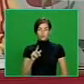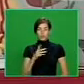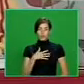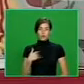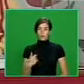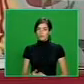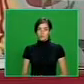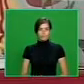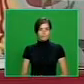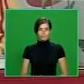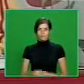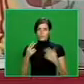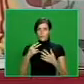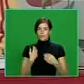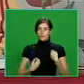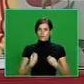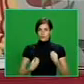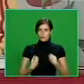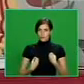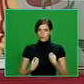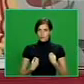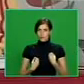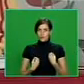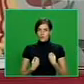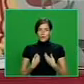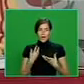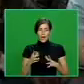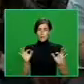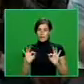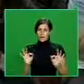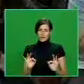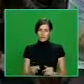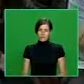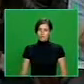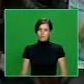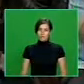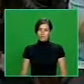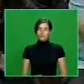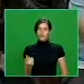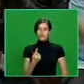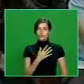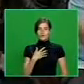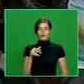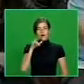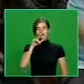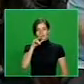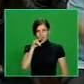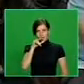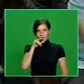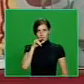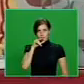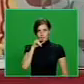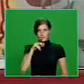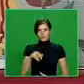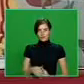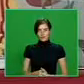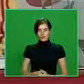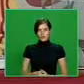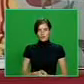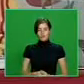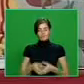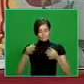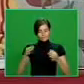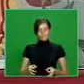a niveles de preocupación y angustia a nadie no solamente Quiero hablar con